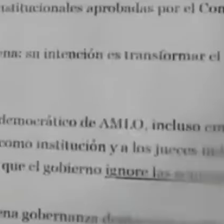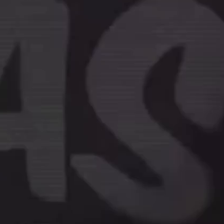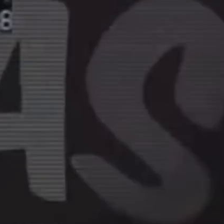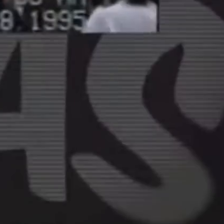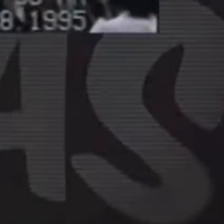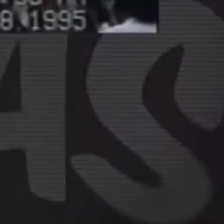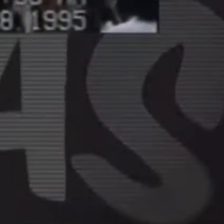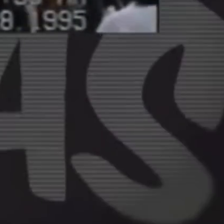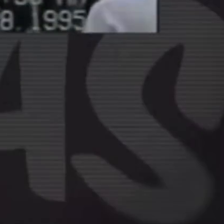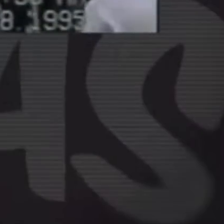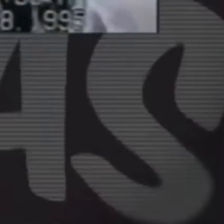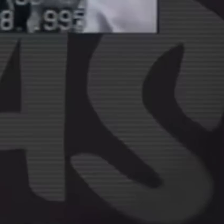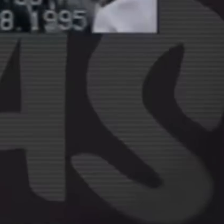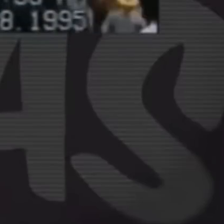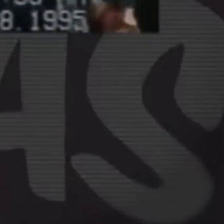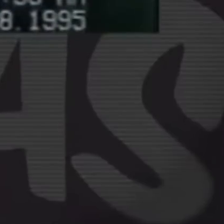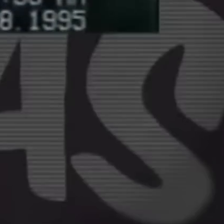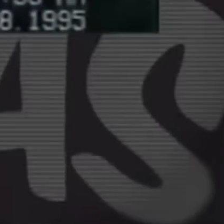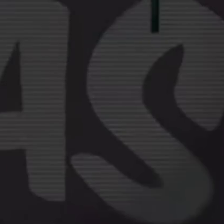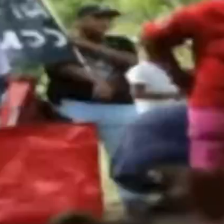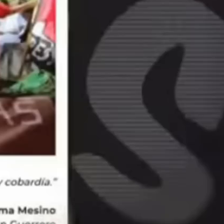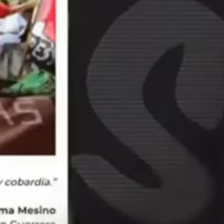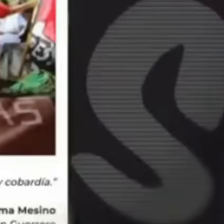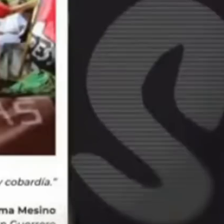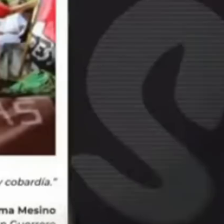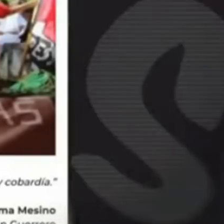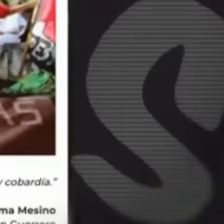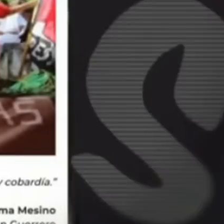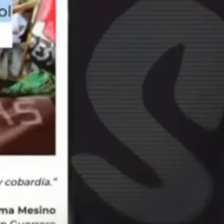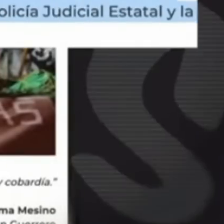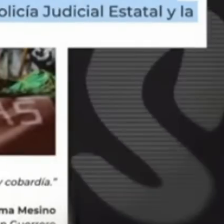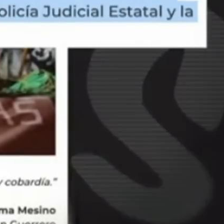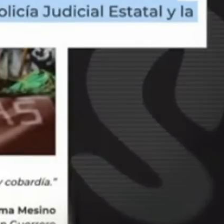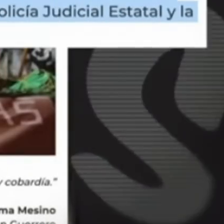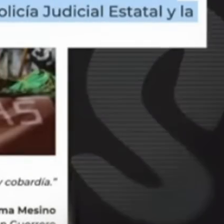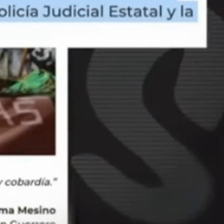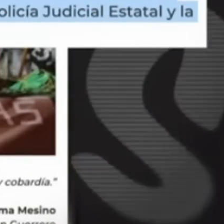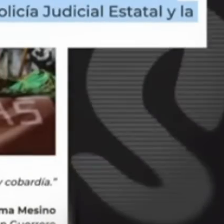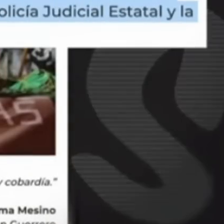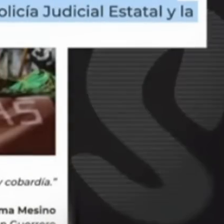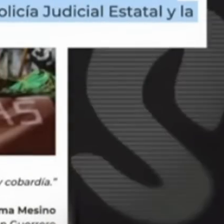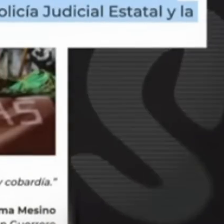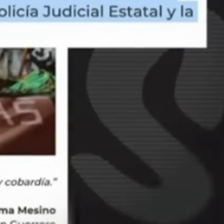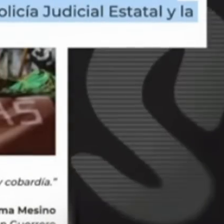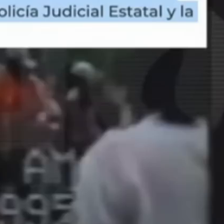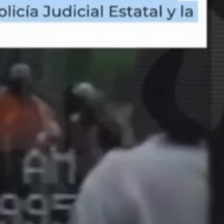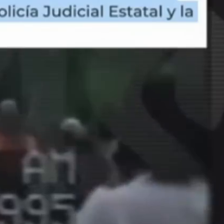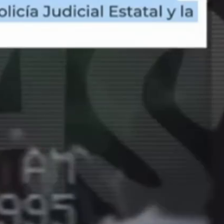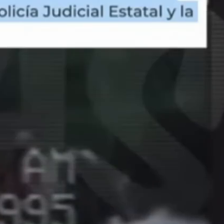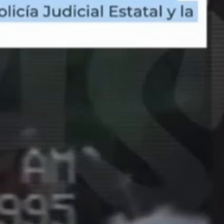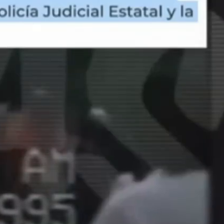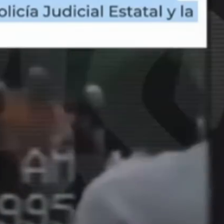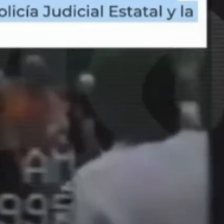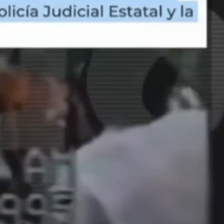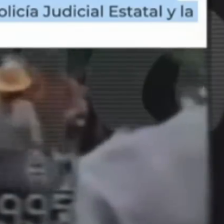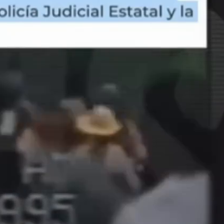de Aguas Blancas y Acteal lo definen de otra manera. El 28 de junio de 1995, 17 campesinos fueron asesinados por policías y agentes